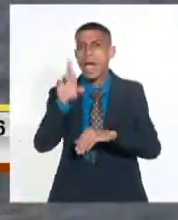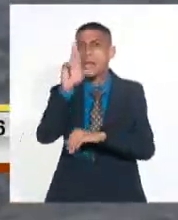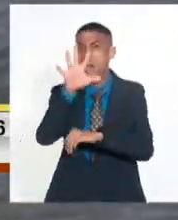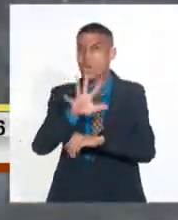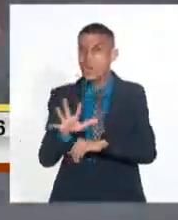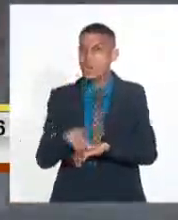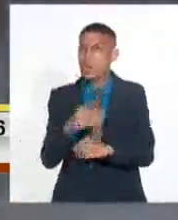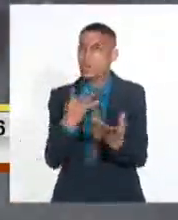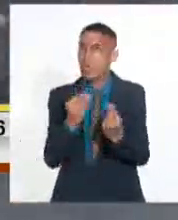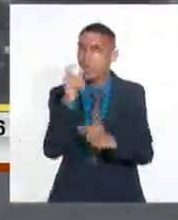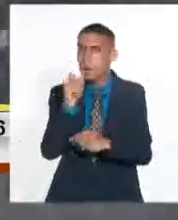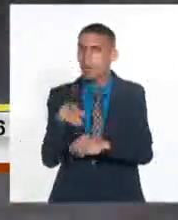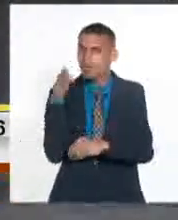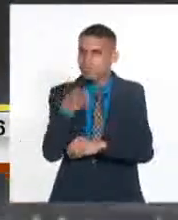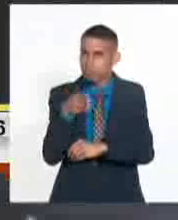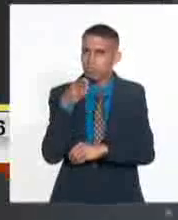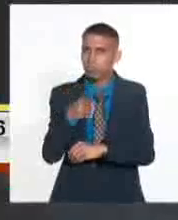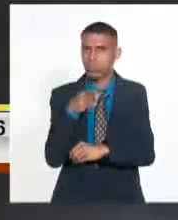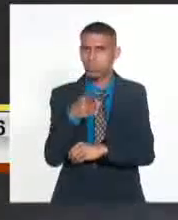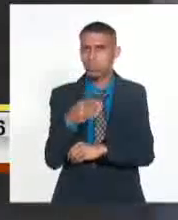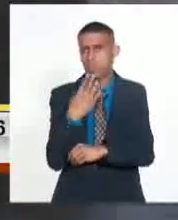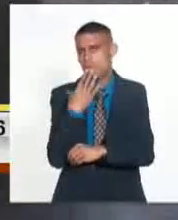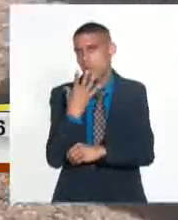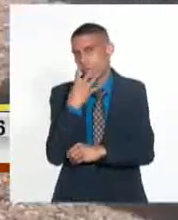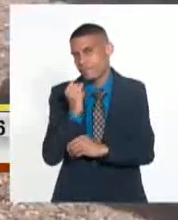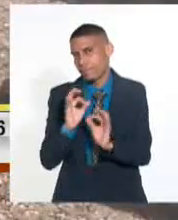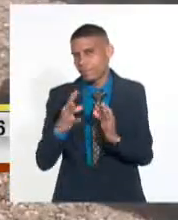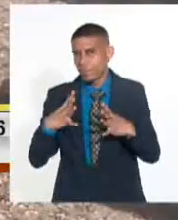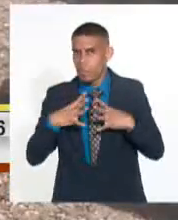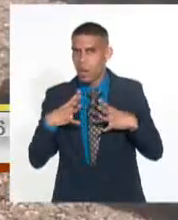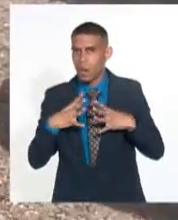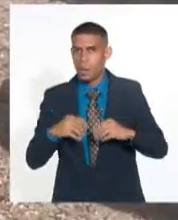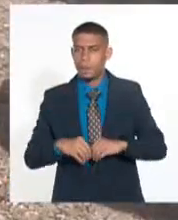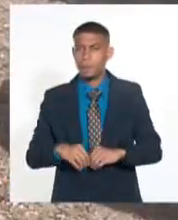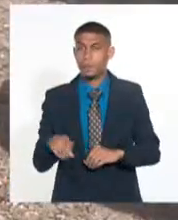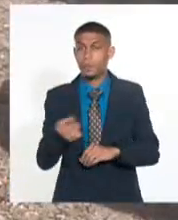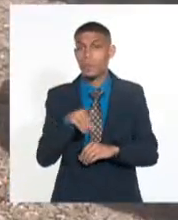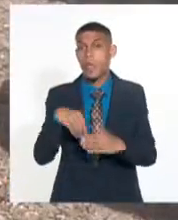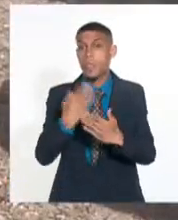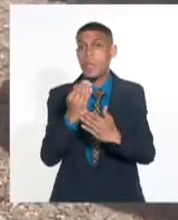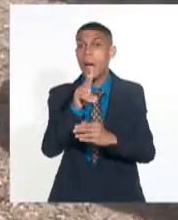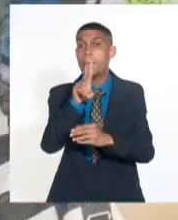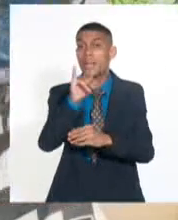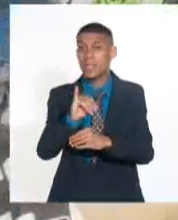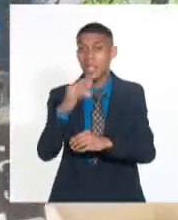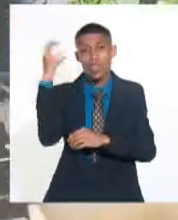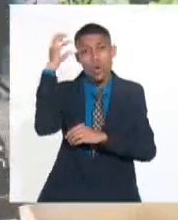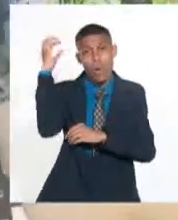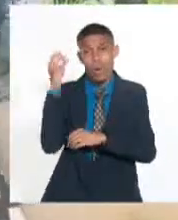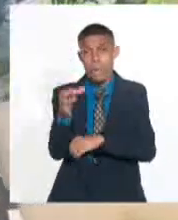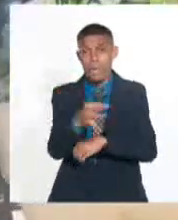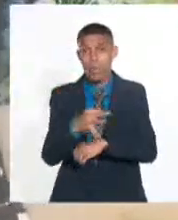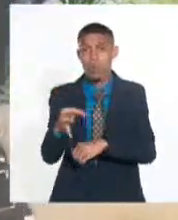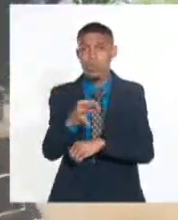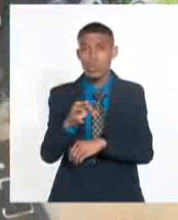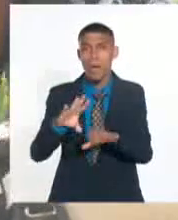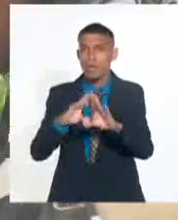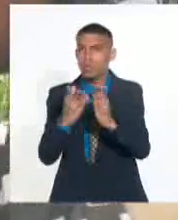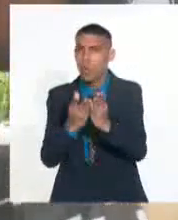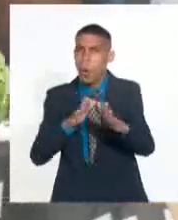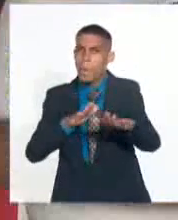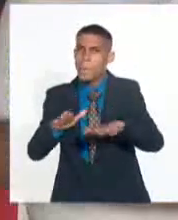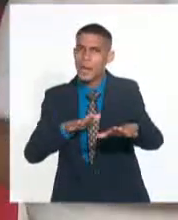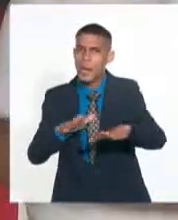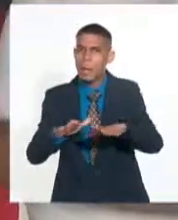que bien merecen la jornada de esparcimiento en estos días festivos con motivo del 26 los gobiernos municipales ponen todo empeño para